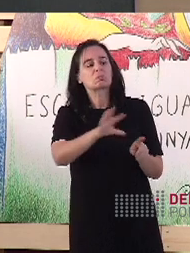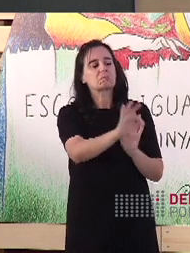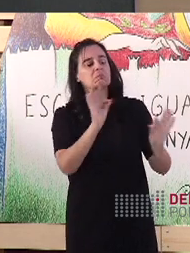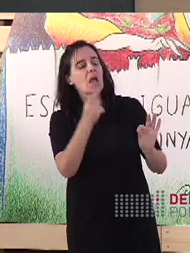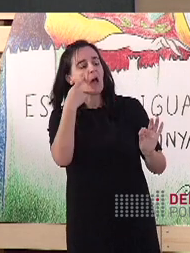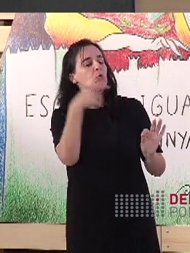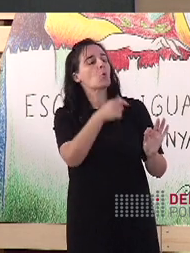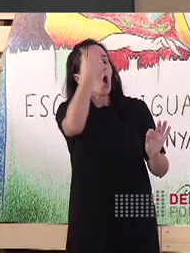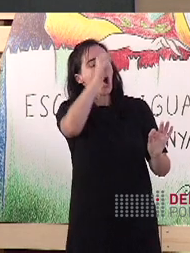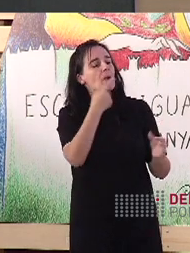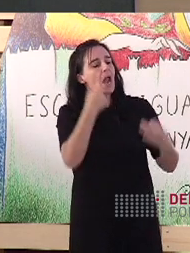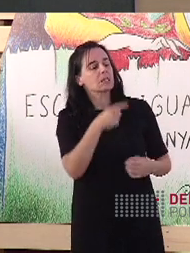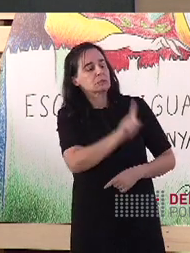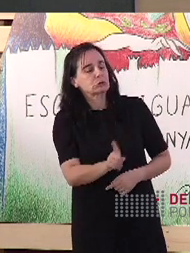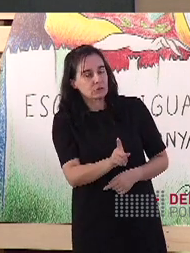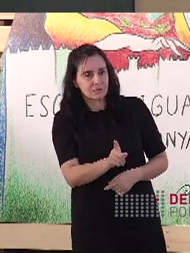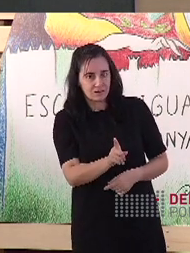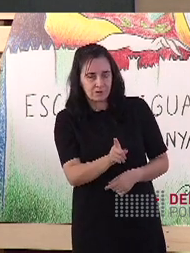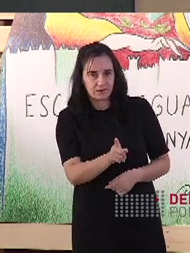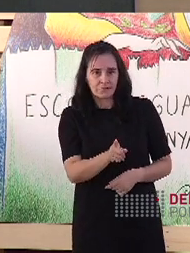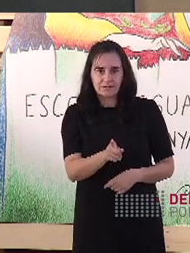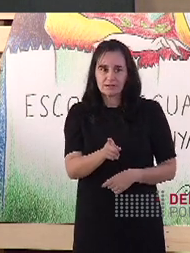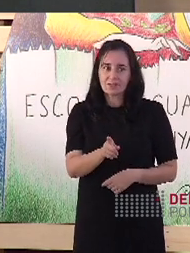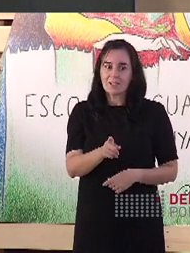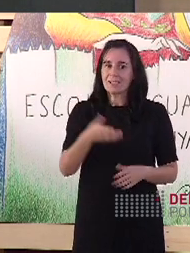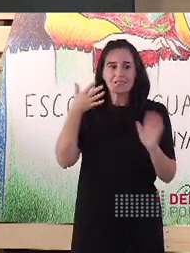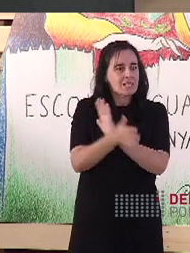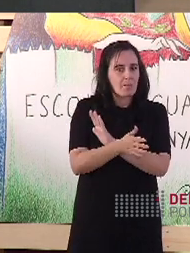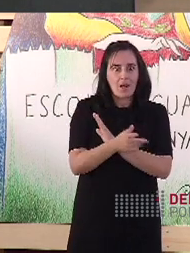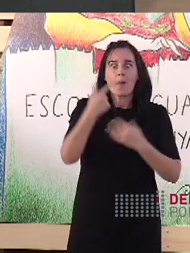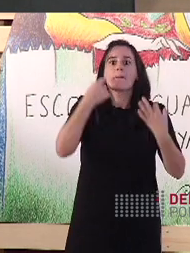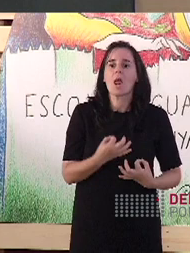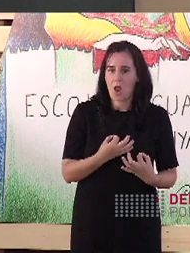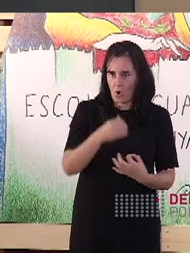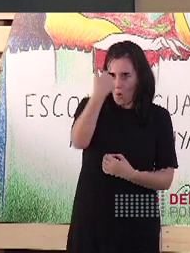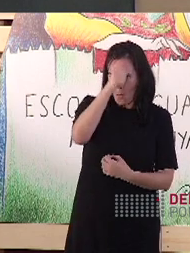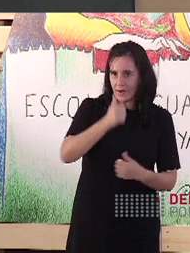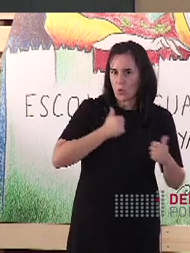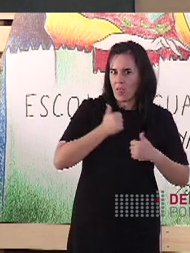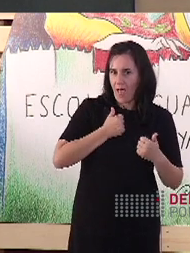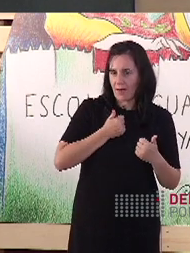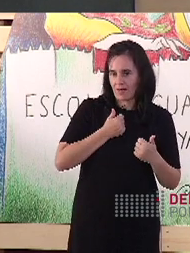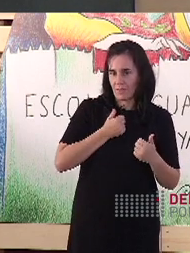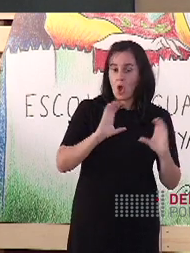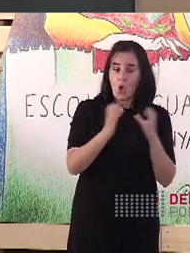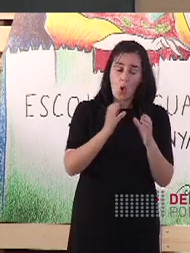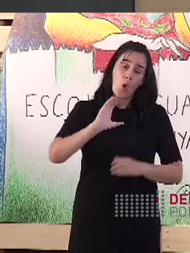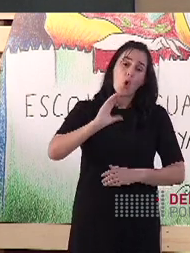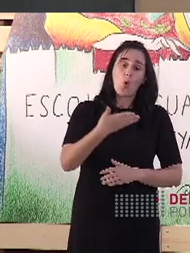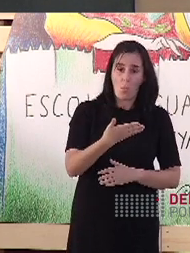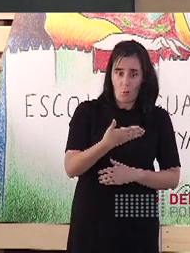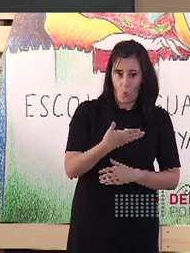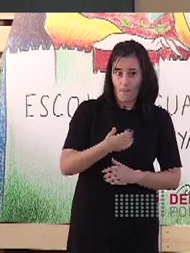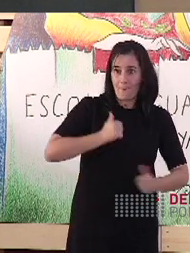no. Y de hecho, siempre está en riesgo la masculinidad. El club de los machos es un